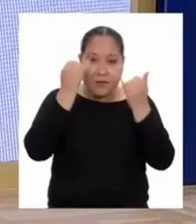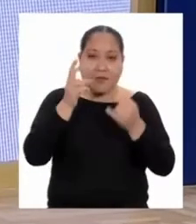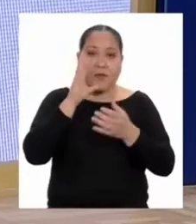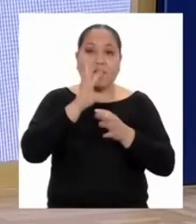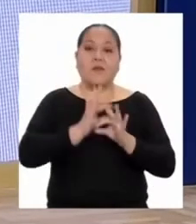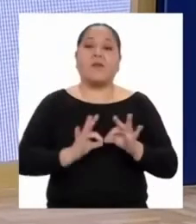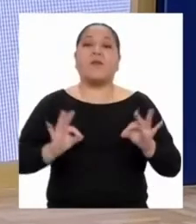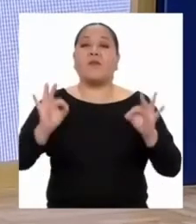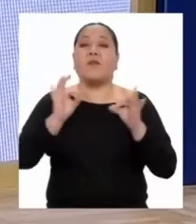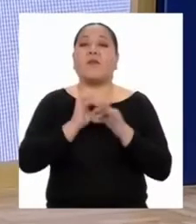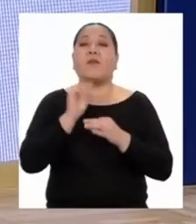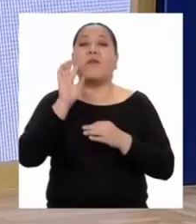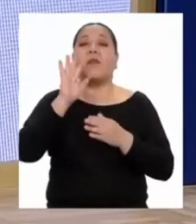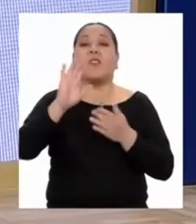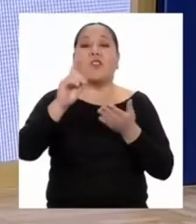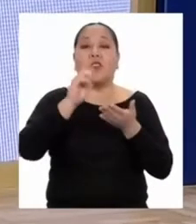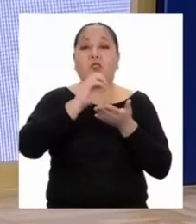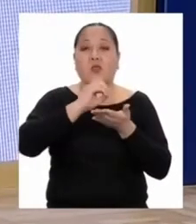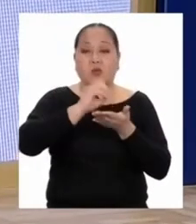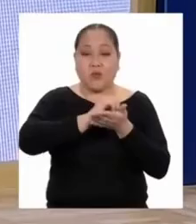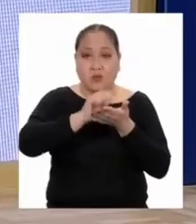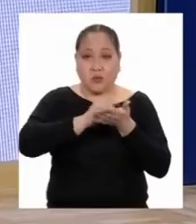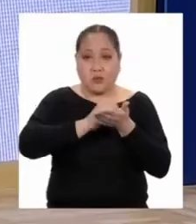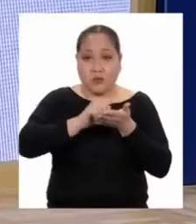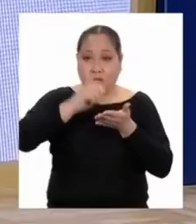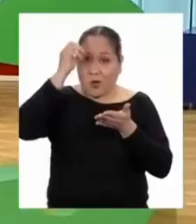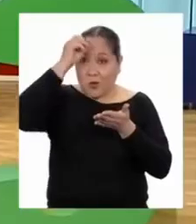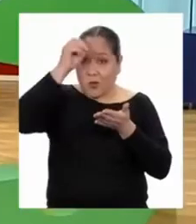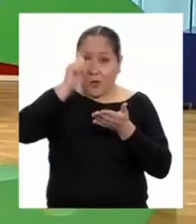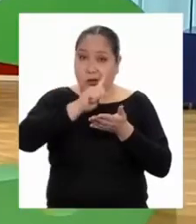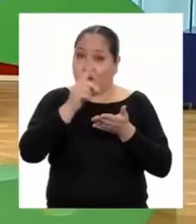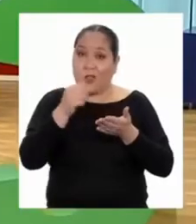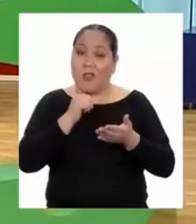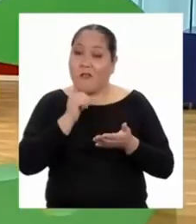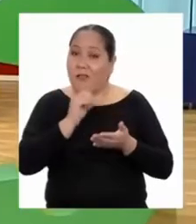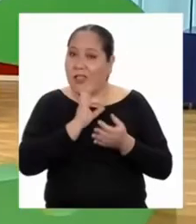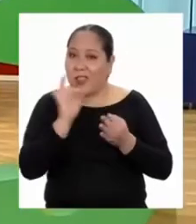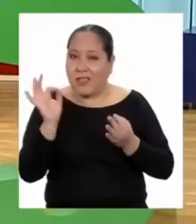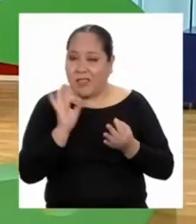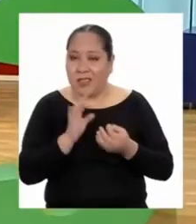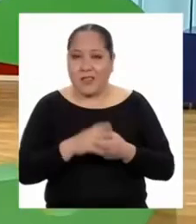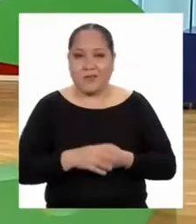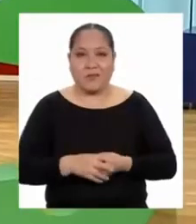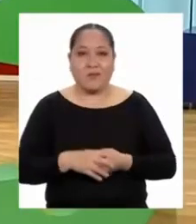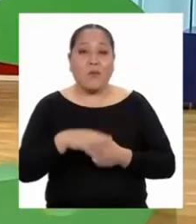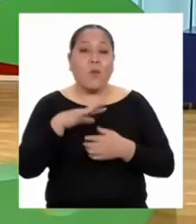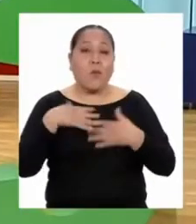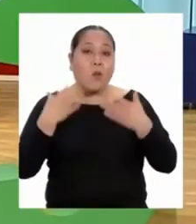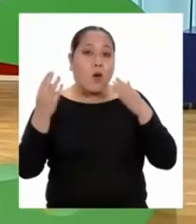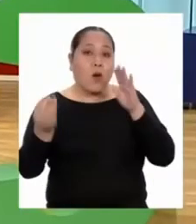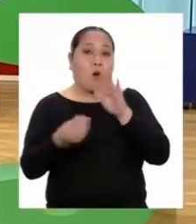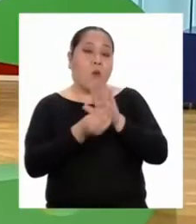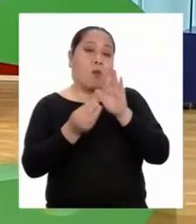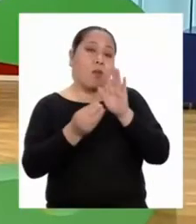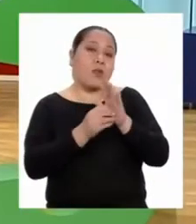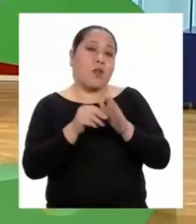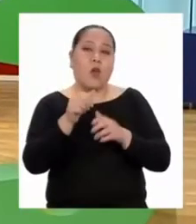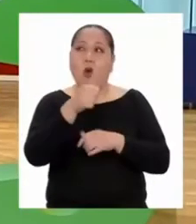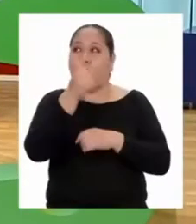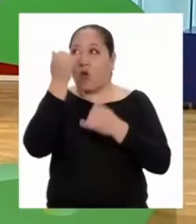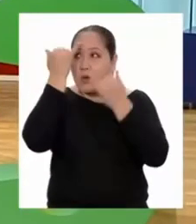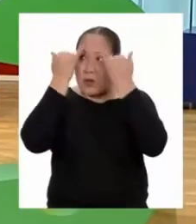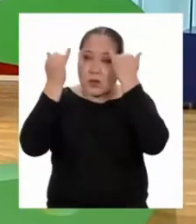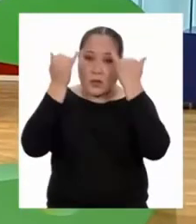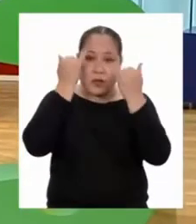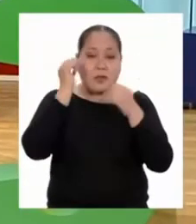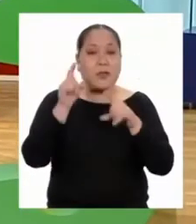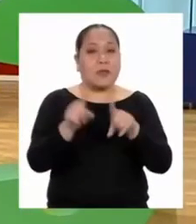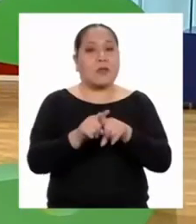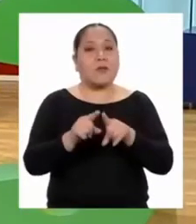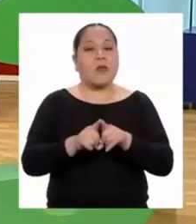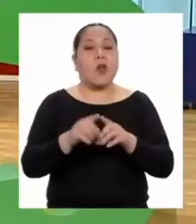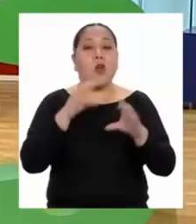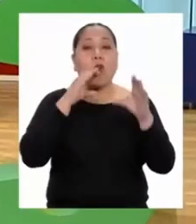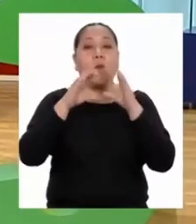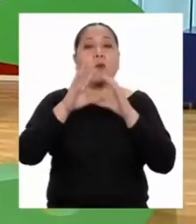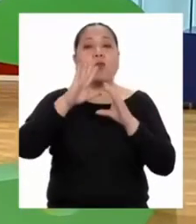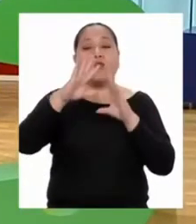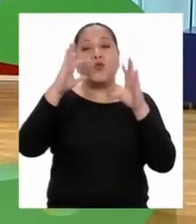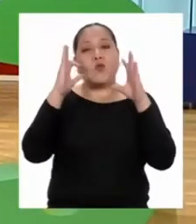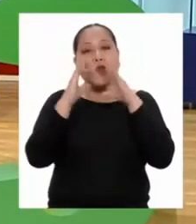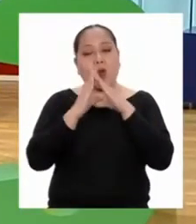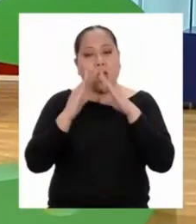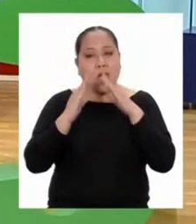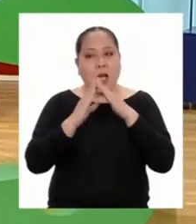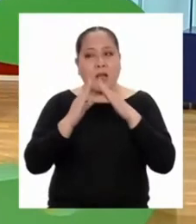que a nuestro artículo no le falte nada. Pueden agregar algunas otras ideas también. Conversen en casa sobre